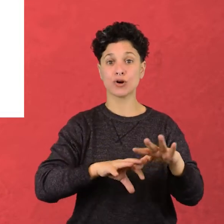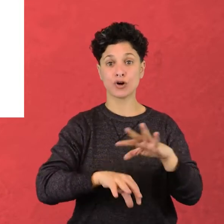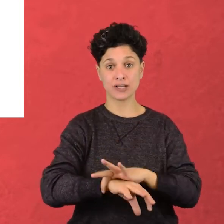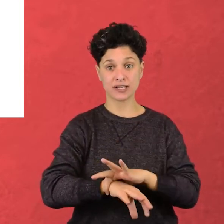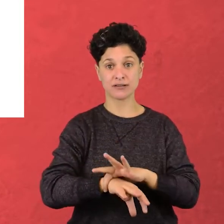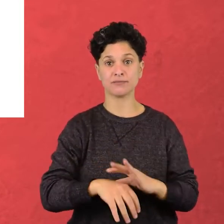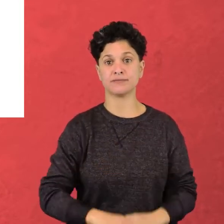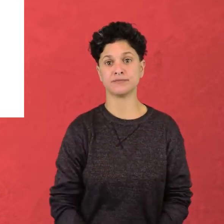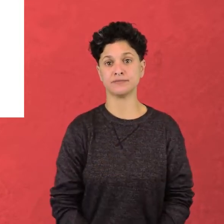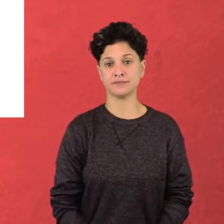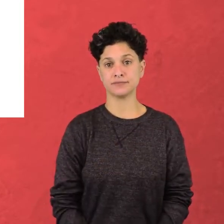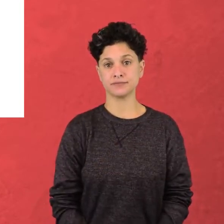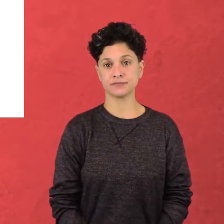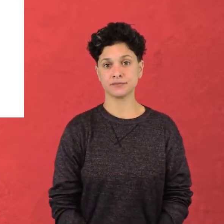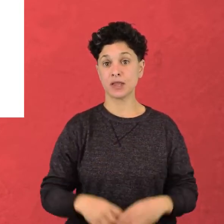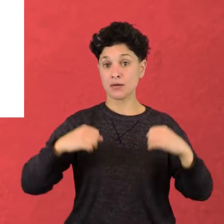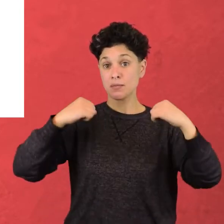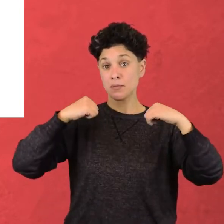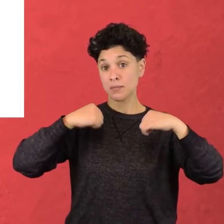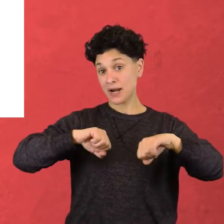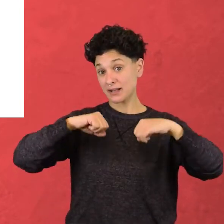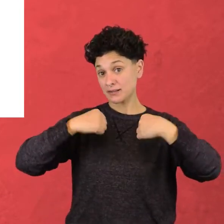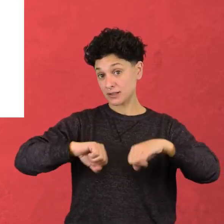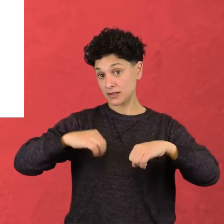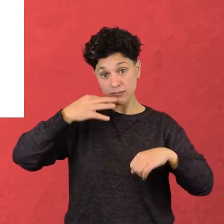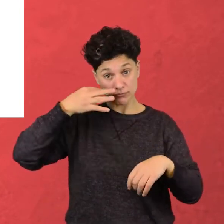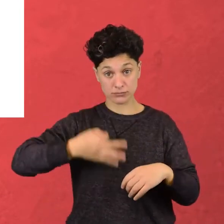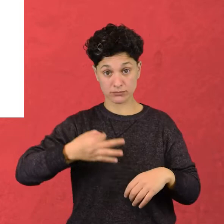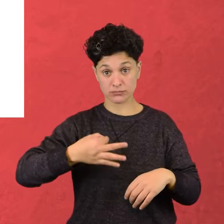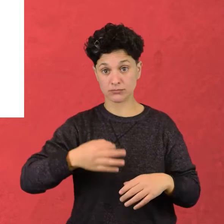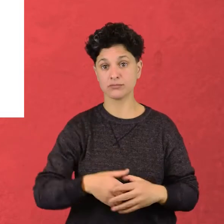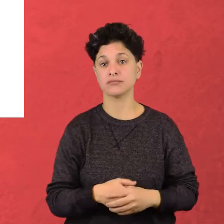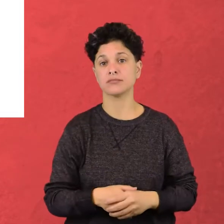conceptos de la antropología